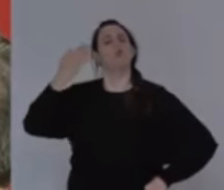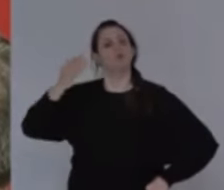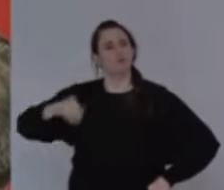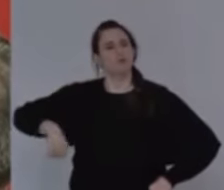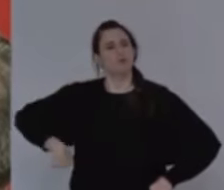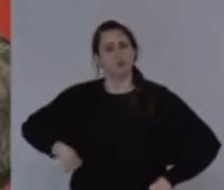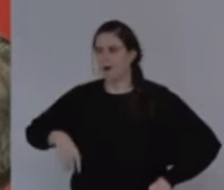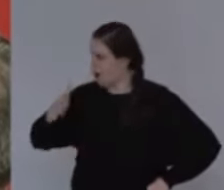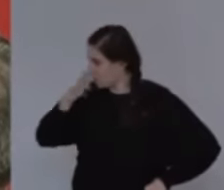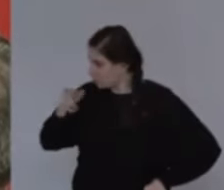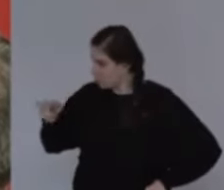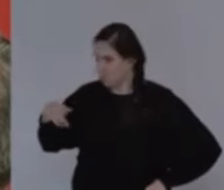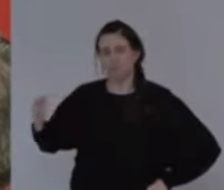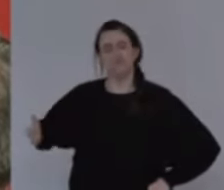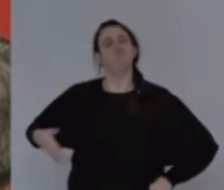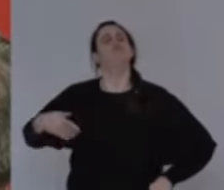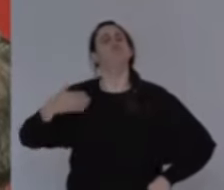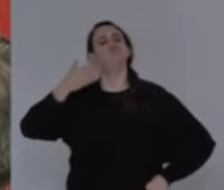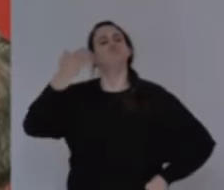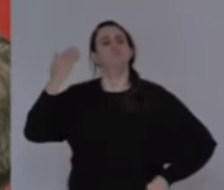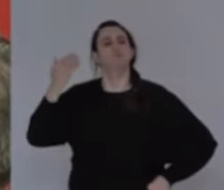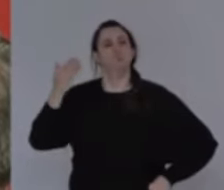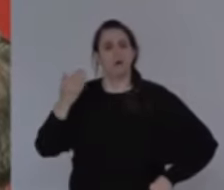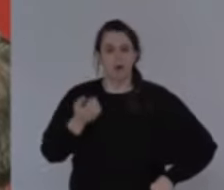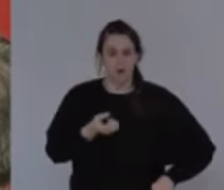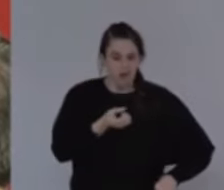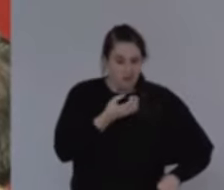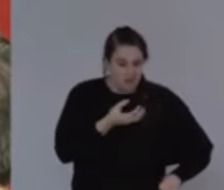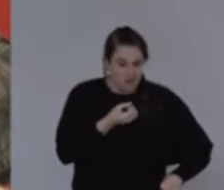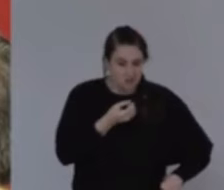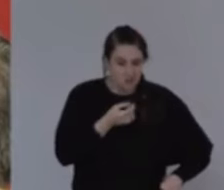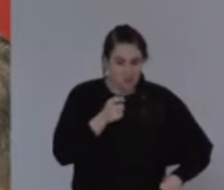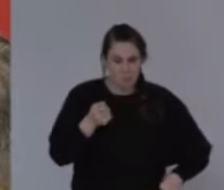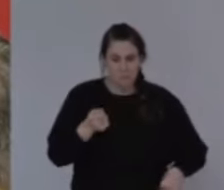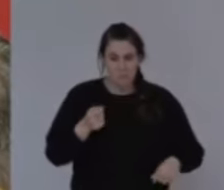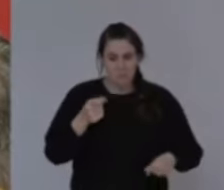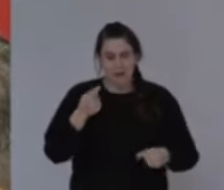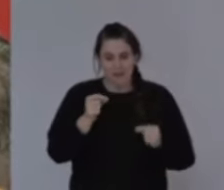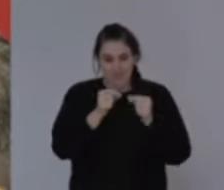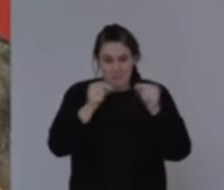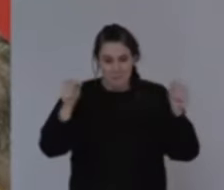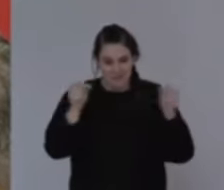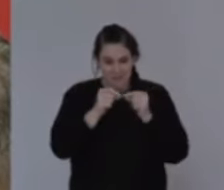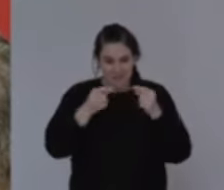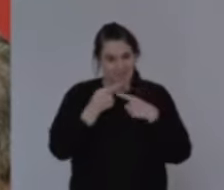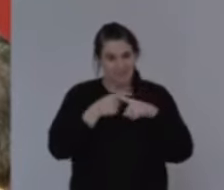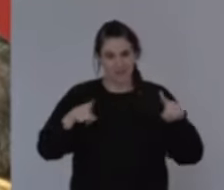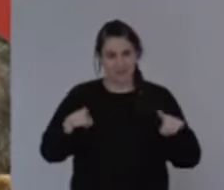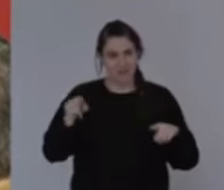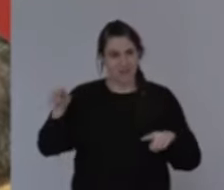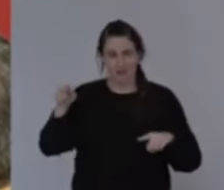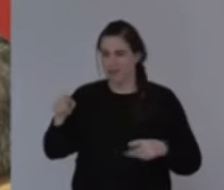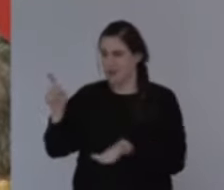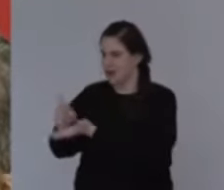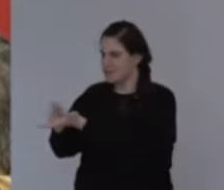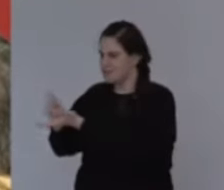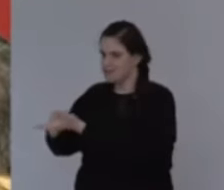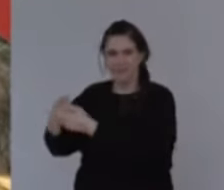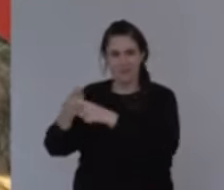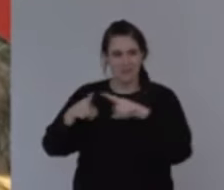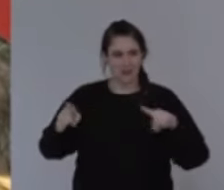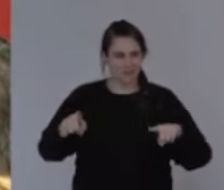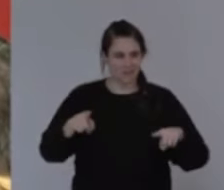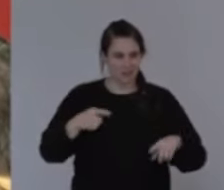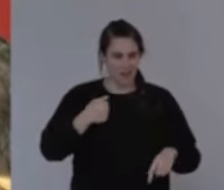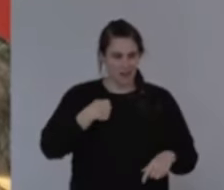sacan pecho. Siempre hemos tenido en el PSOE la sensación de que nos miden por otro rasero, de que a ellos les exigen de una manera y a nosotros